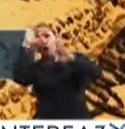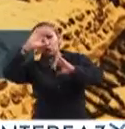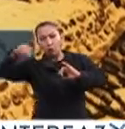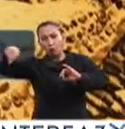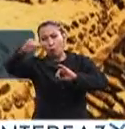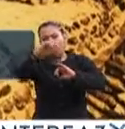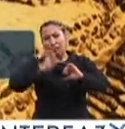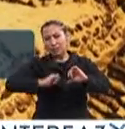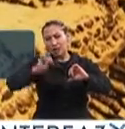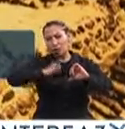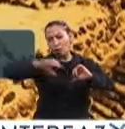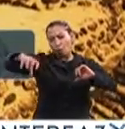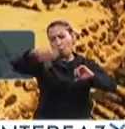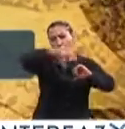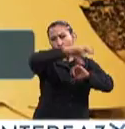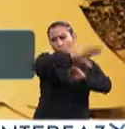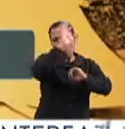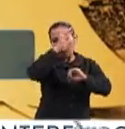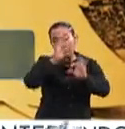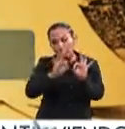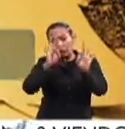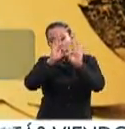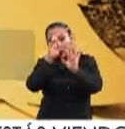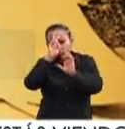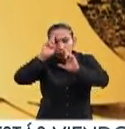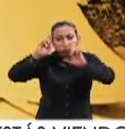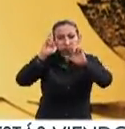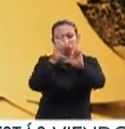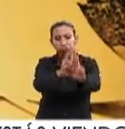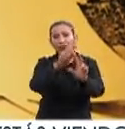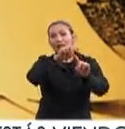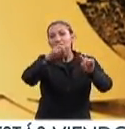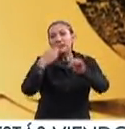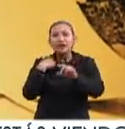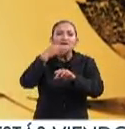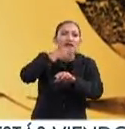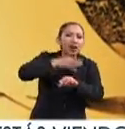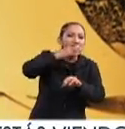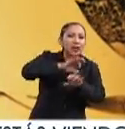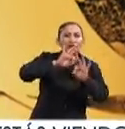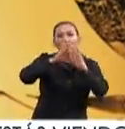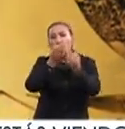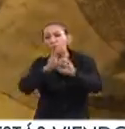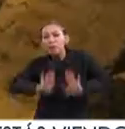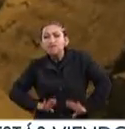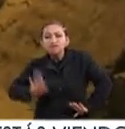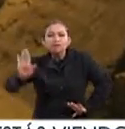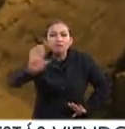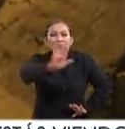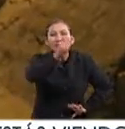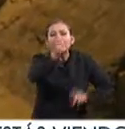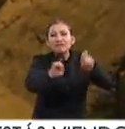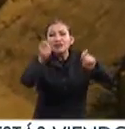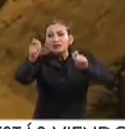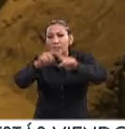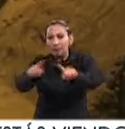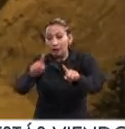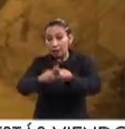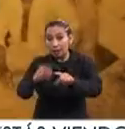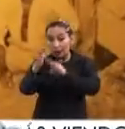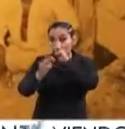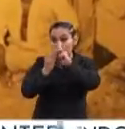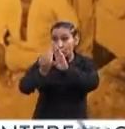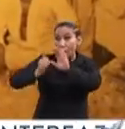culturas prehispánicas fue un punto clave para conmemorarla de diferentes maneras y con una amplia gama de significados. Para el